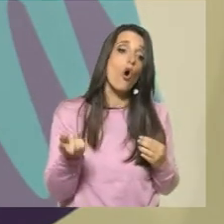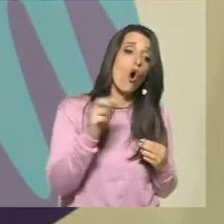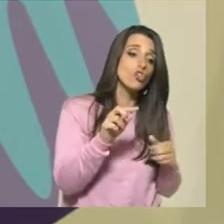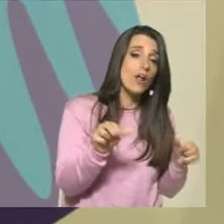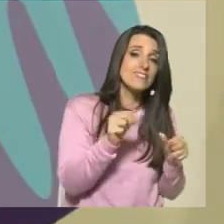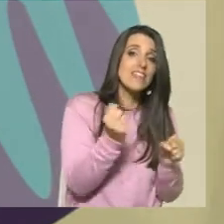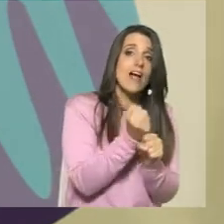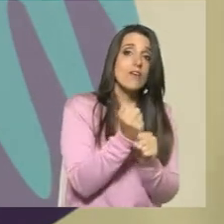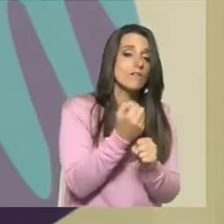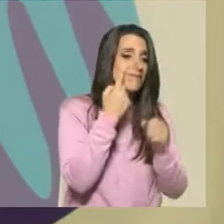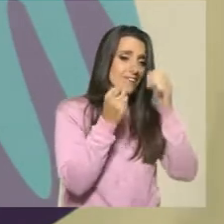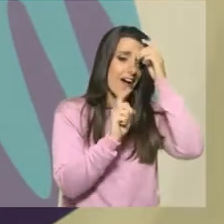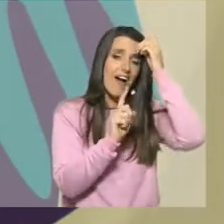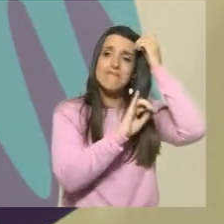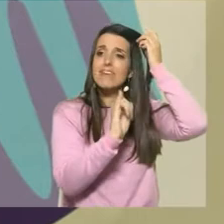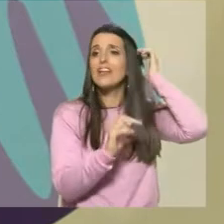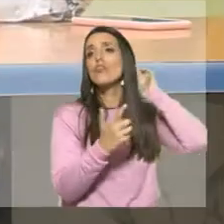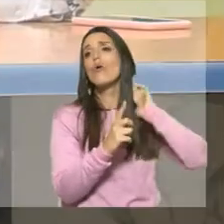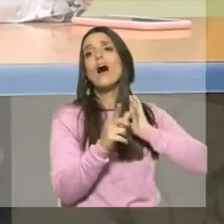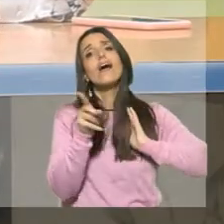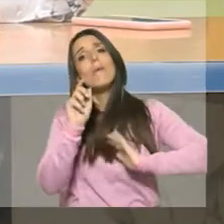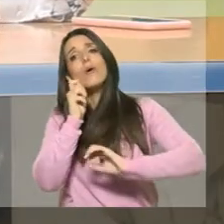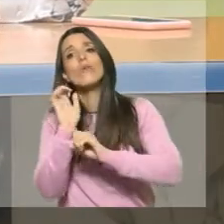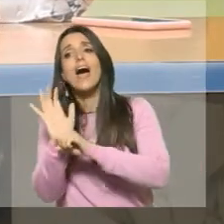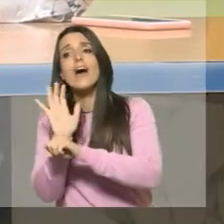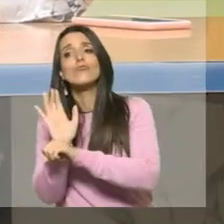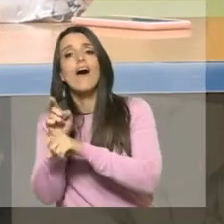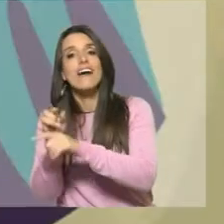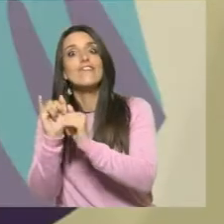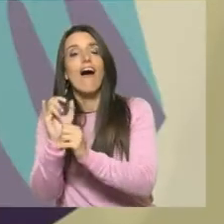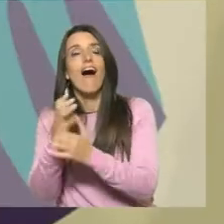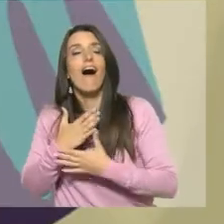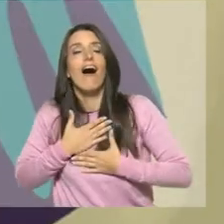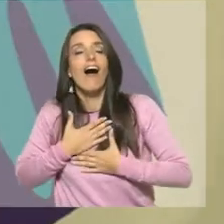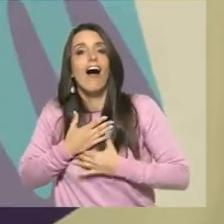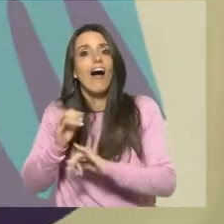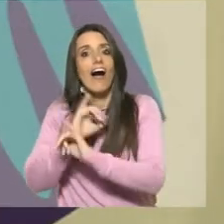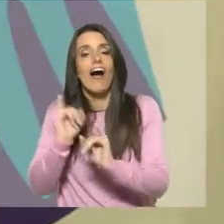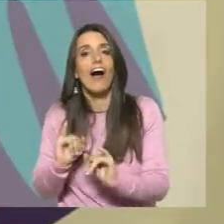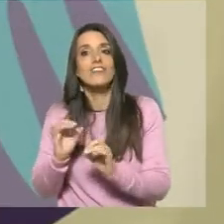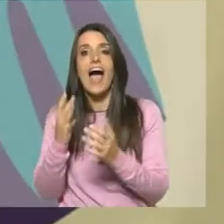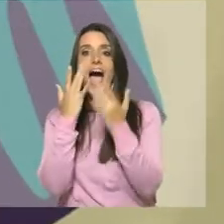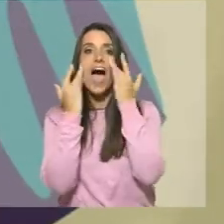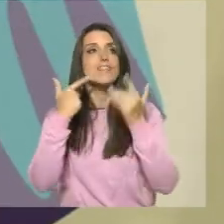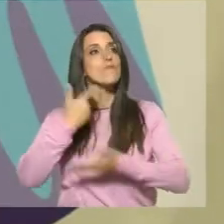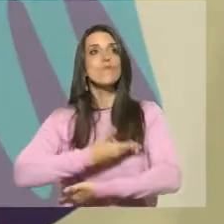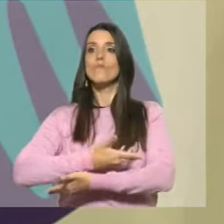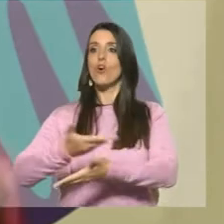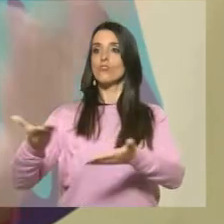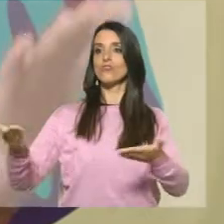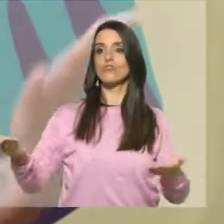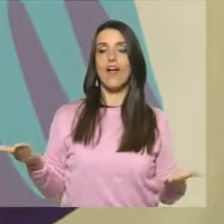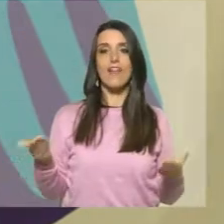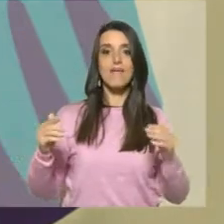cosas y me di cuenta que no era feliz. Que mi lugar era estar arriba de un escenario o estar demostrando mi arte en